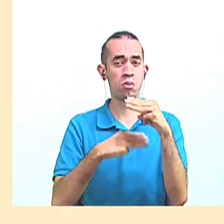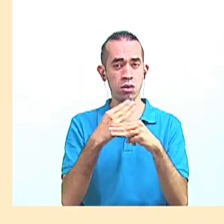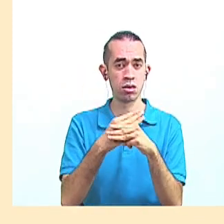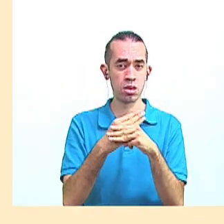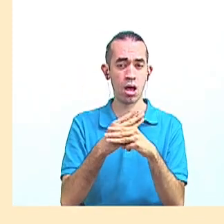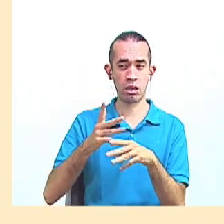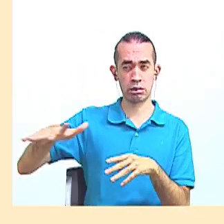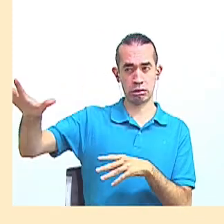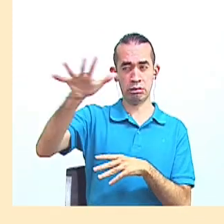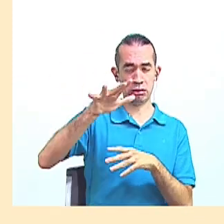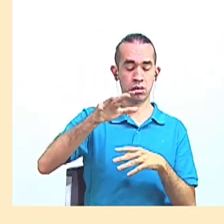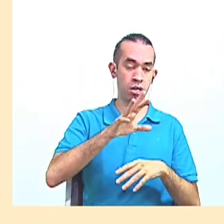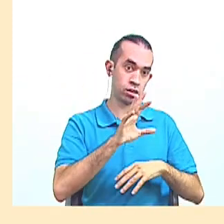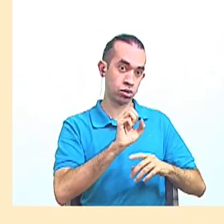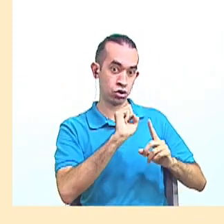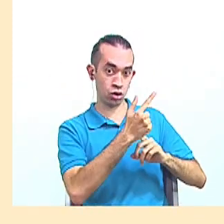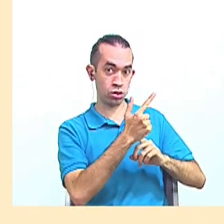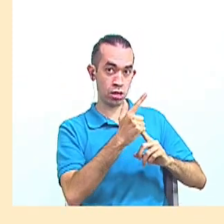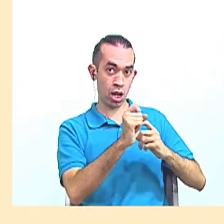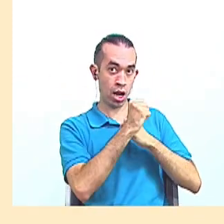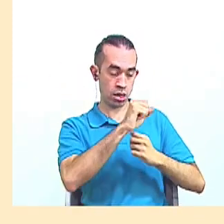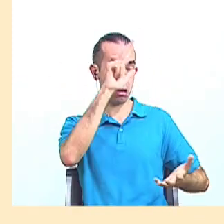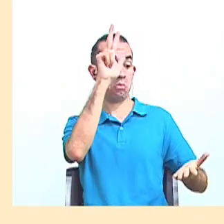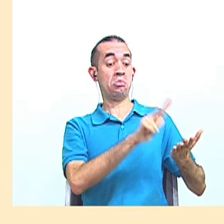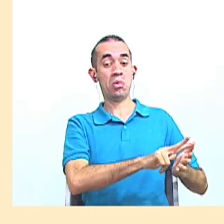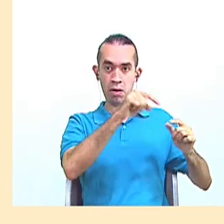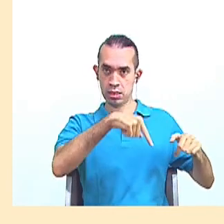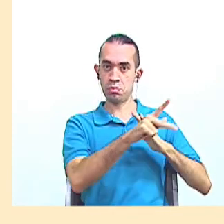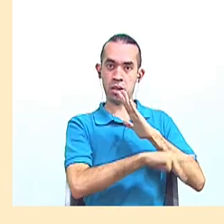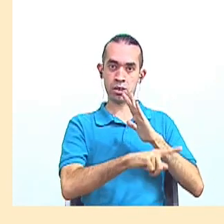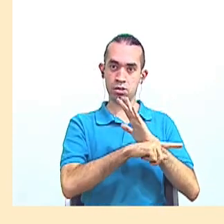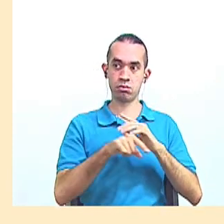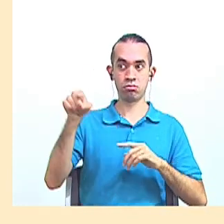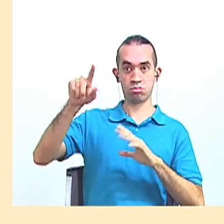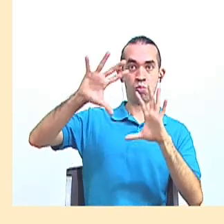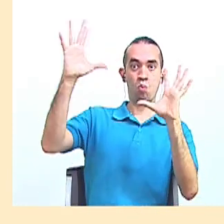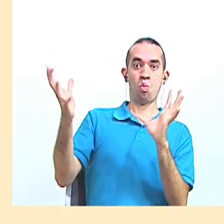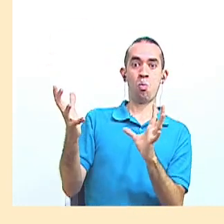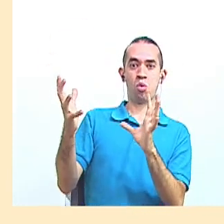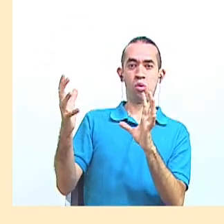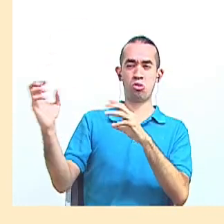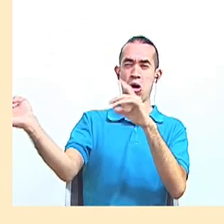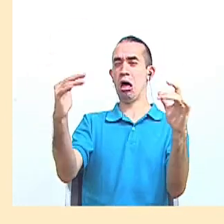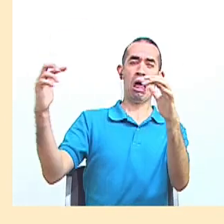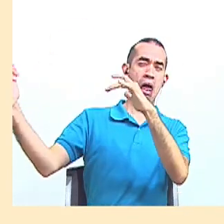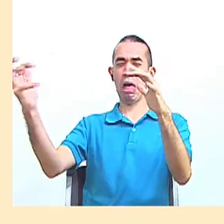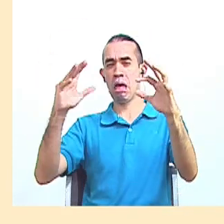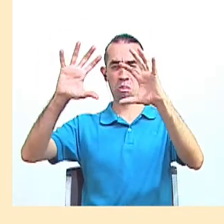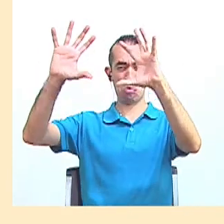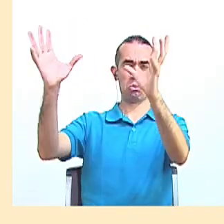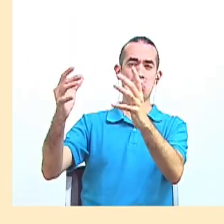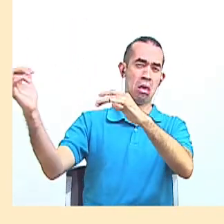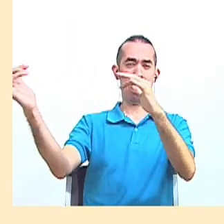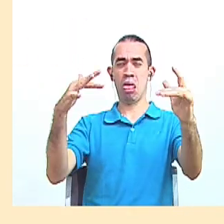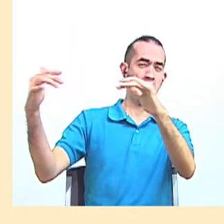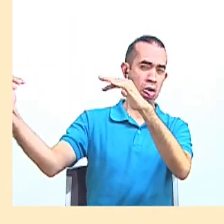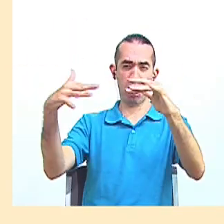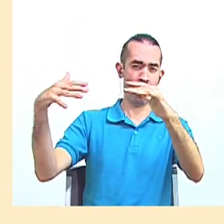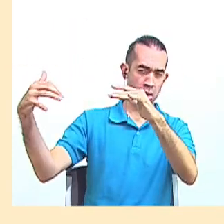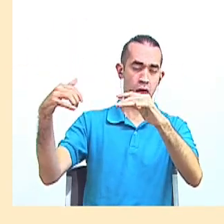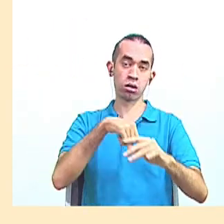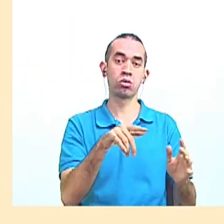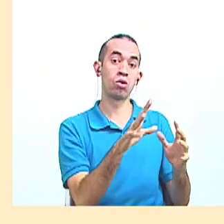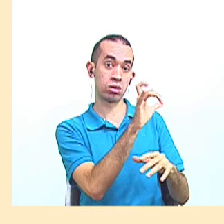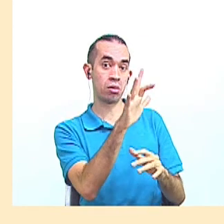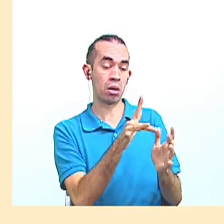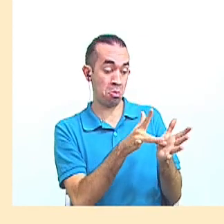las garantías sociales en nuestro país. Vea qué interesante, y es que en el momento en que el mundo se estremecía en un conflicto mundial, en Costa Rica